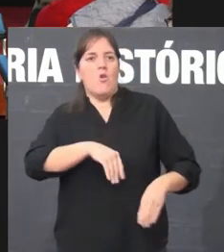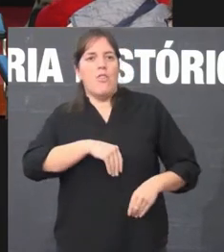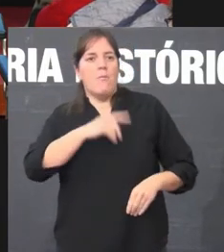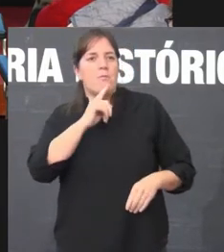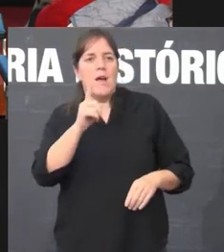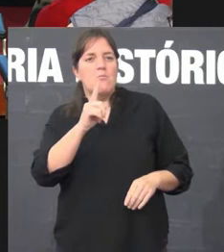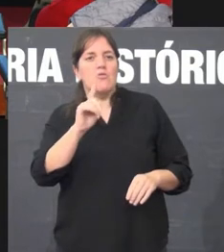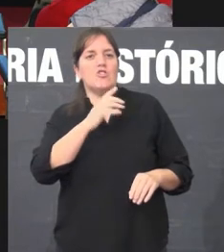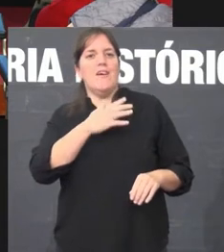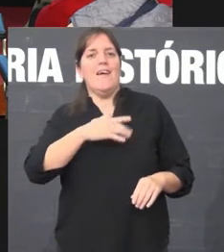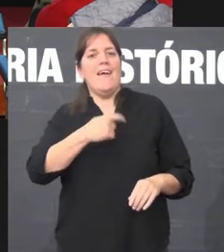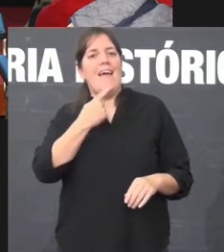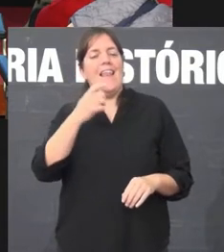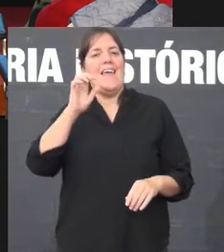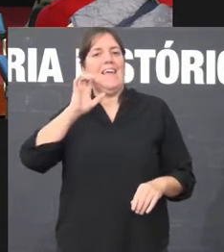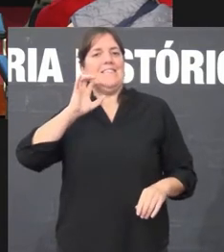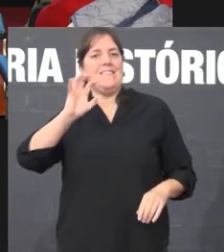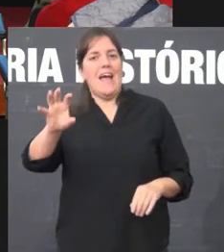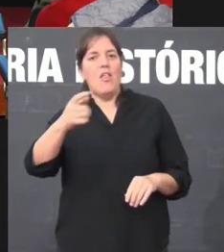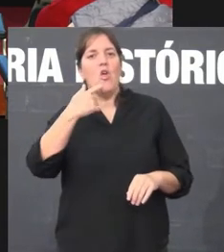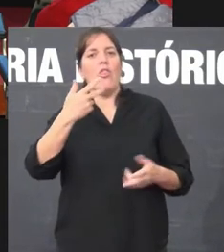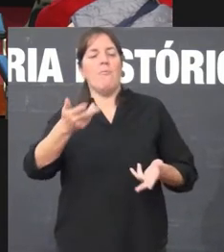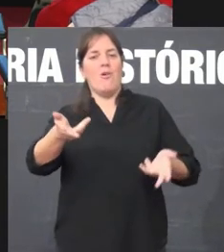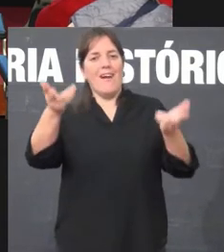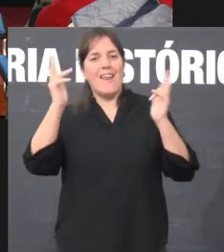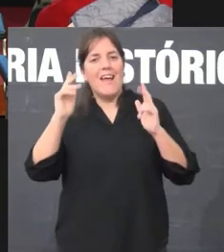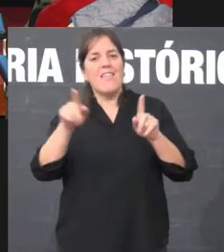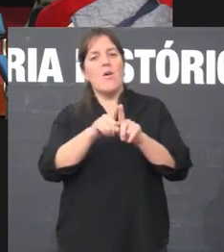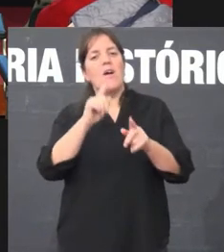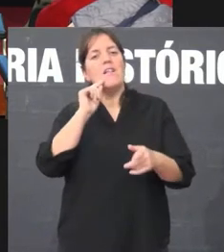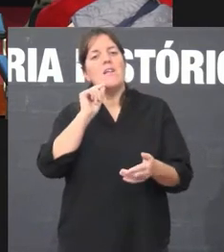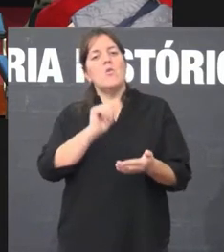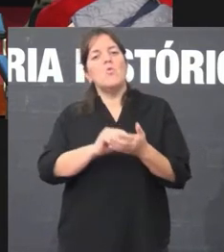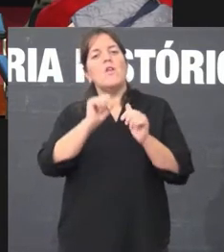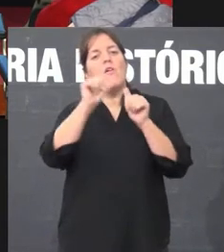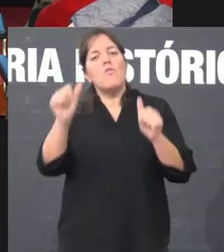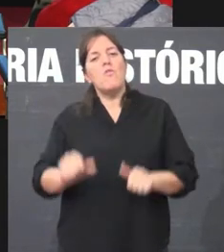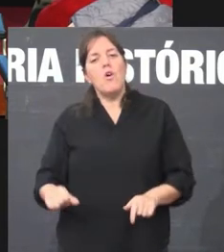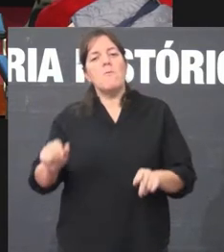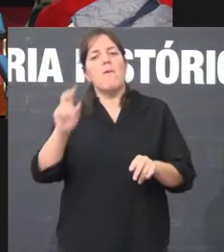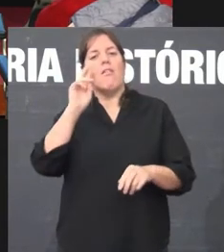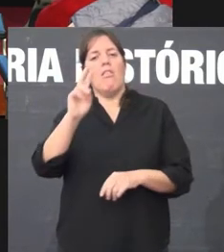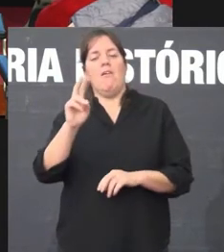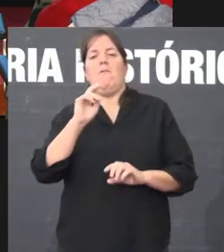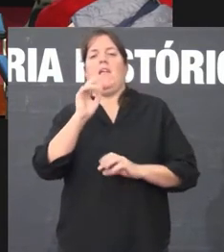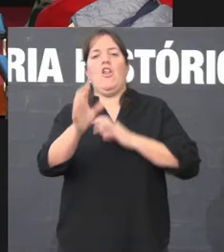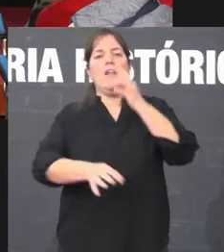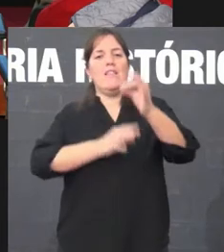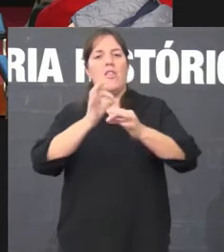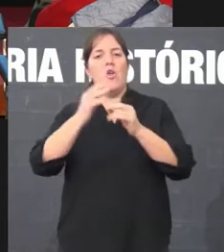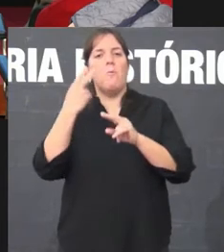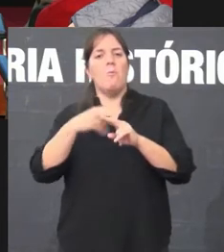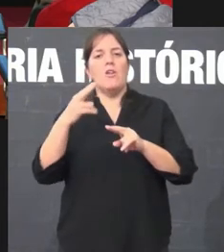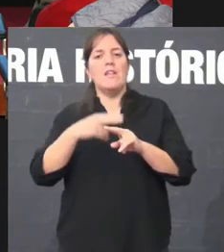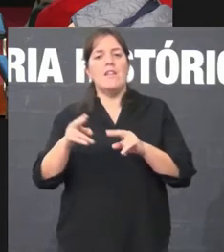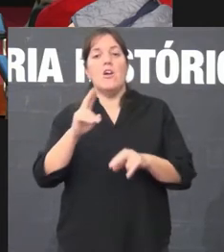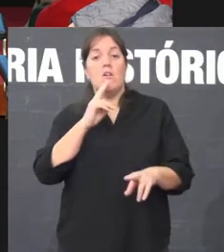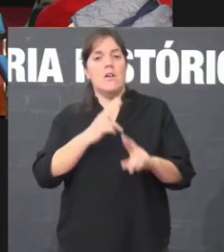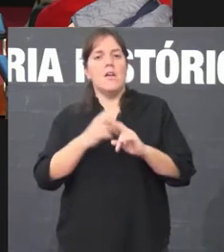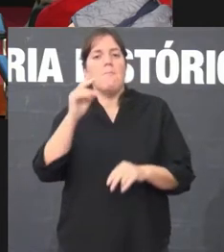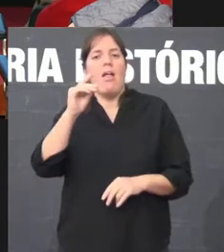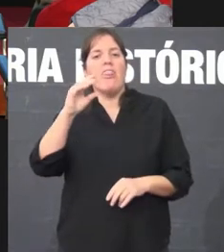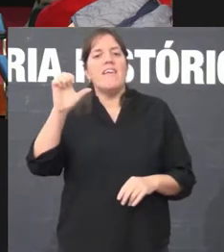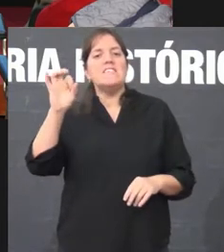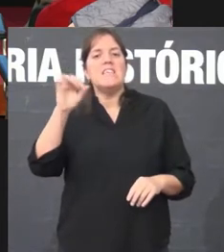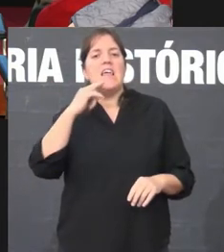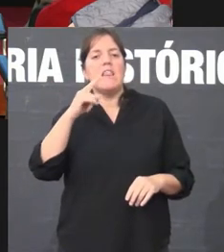de unha determinada forma de concebir a organización política. É disidencia, non